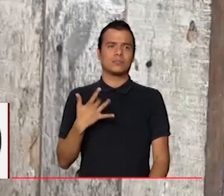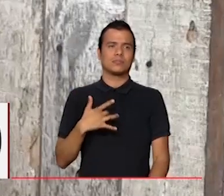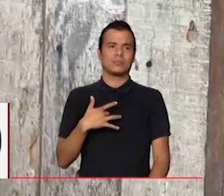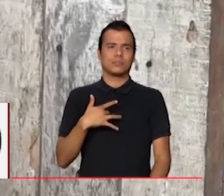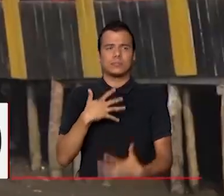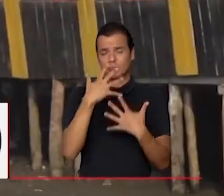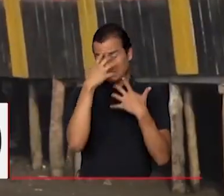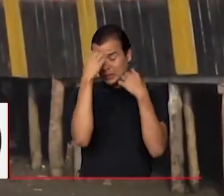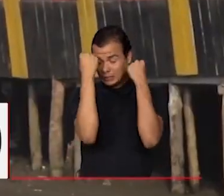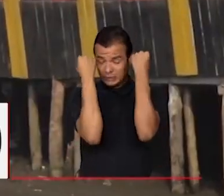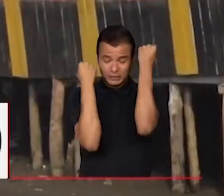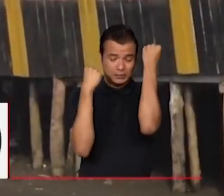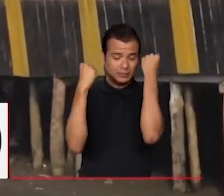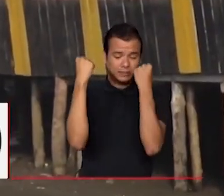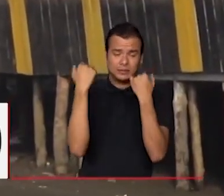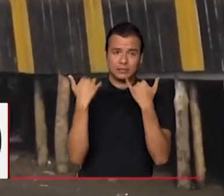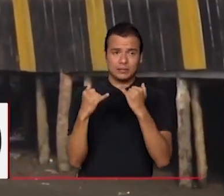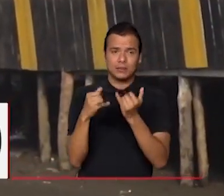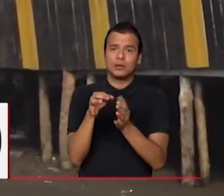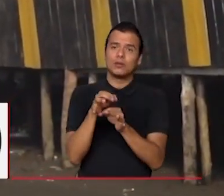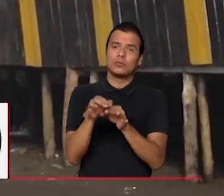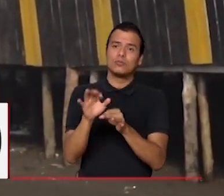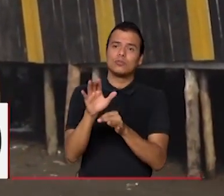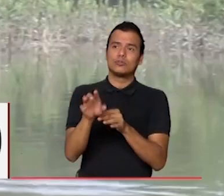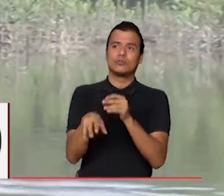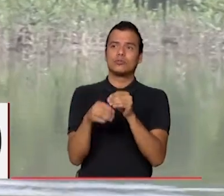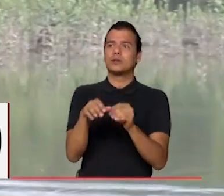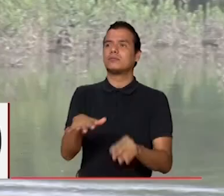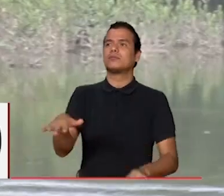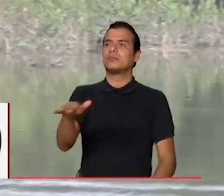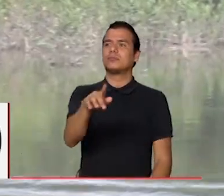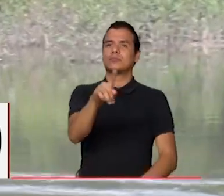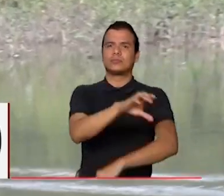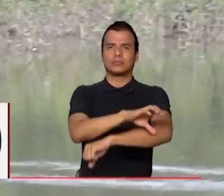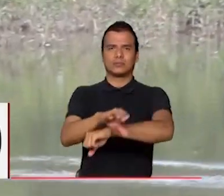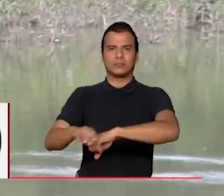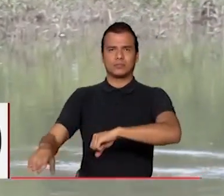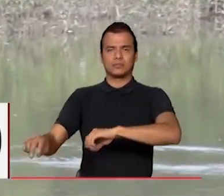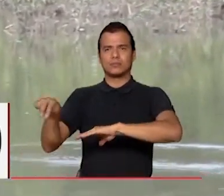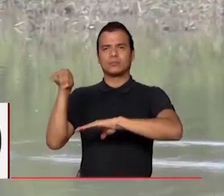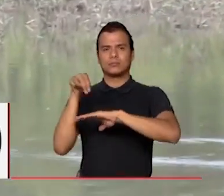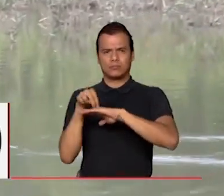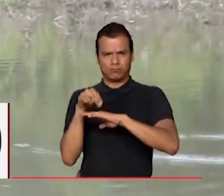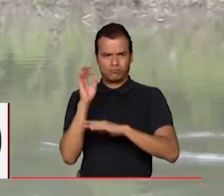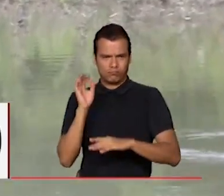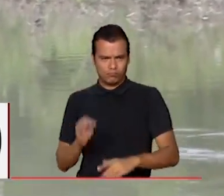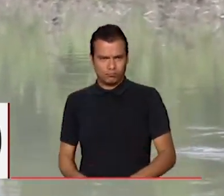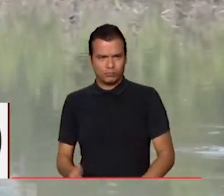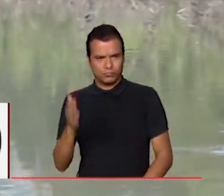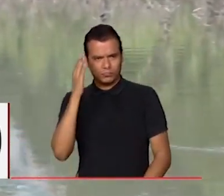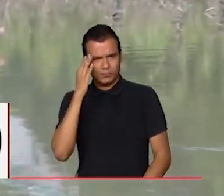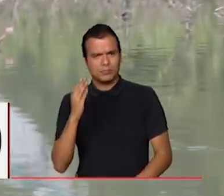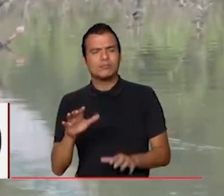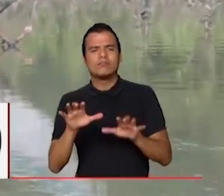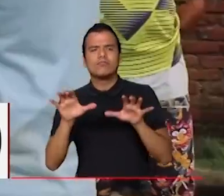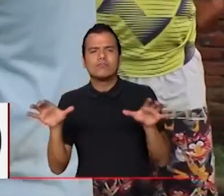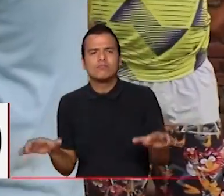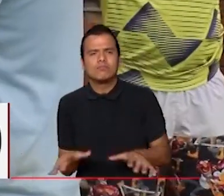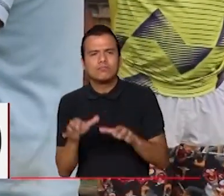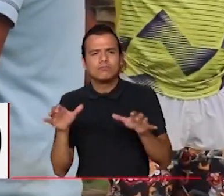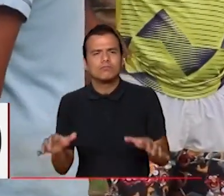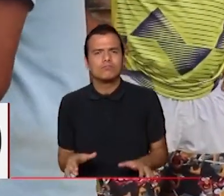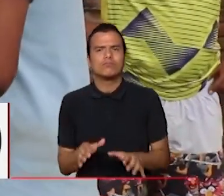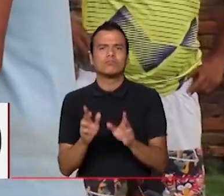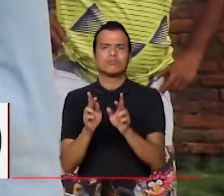muy desesperada. En Bajito, Vaquería, como en otras zonas de la costa pacífico nariñense, cada faena pesquera de sus pobladores los pone